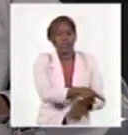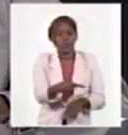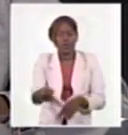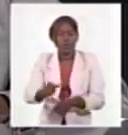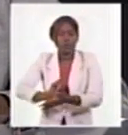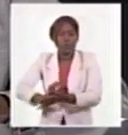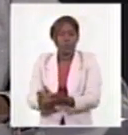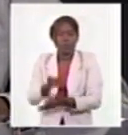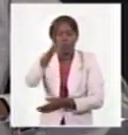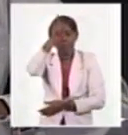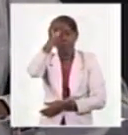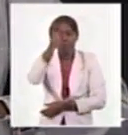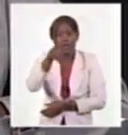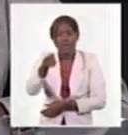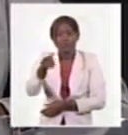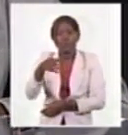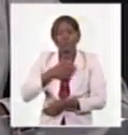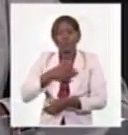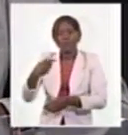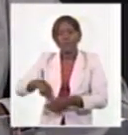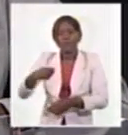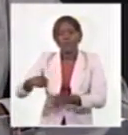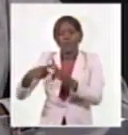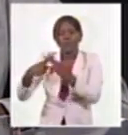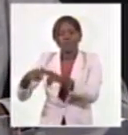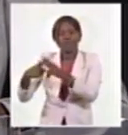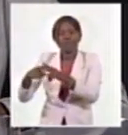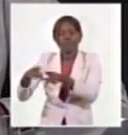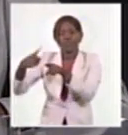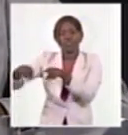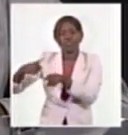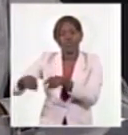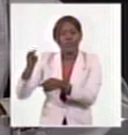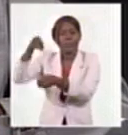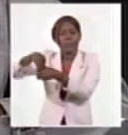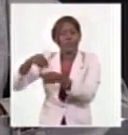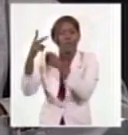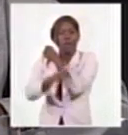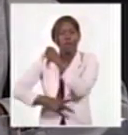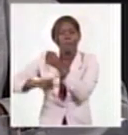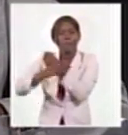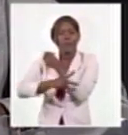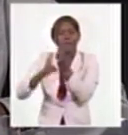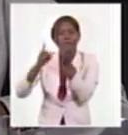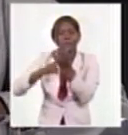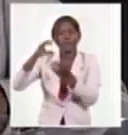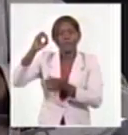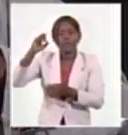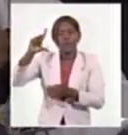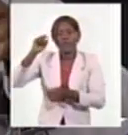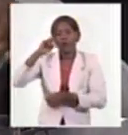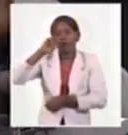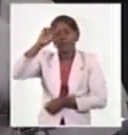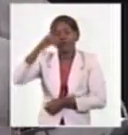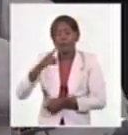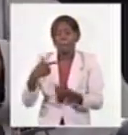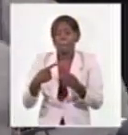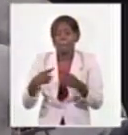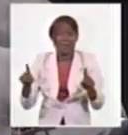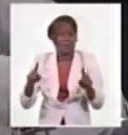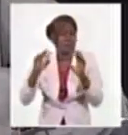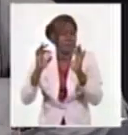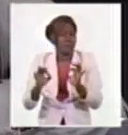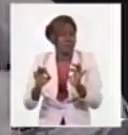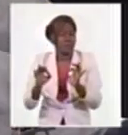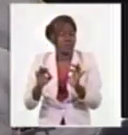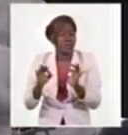esas reparaciones. No sabemos hasta dónde eso puede llegar, pero es un conflicto que está teniendo lugar al calor de este fenómeno general que